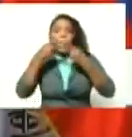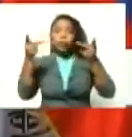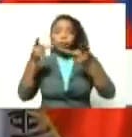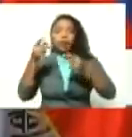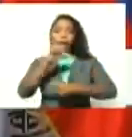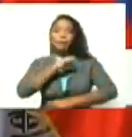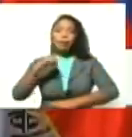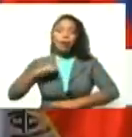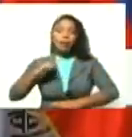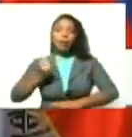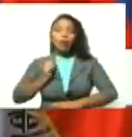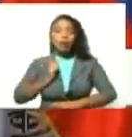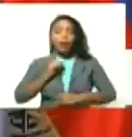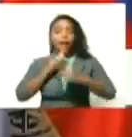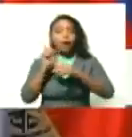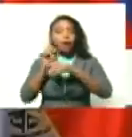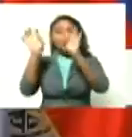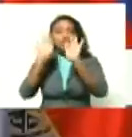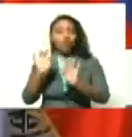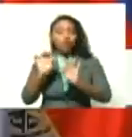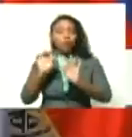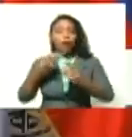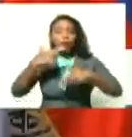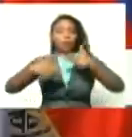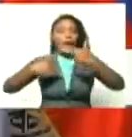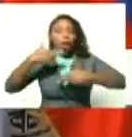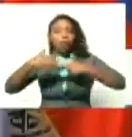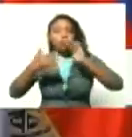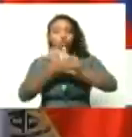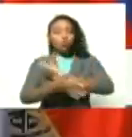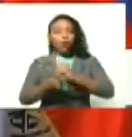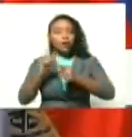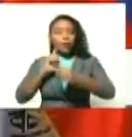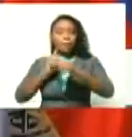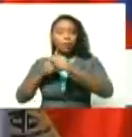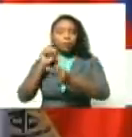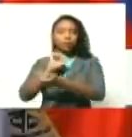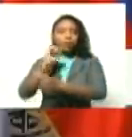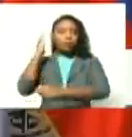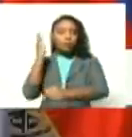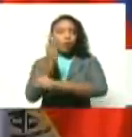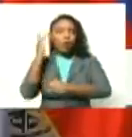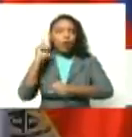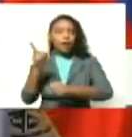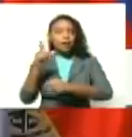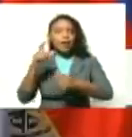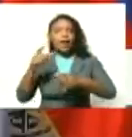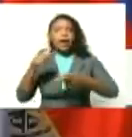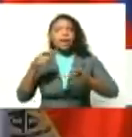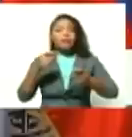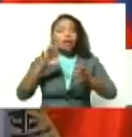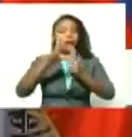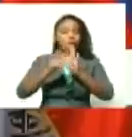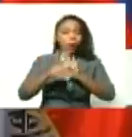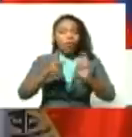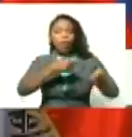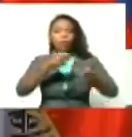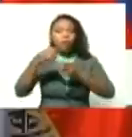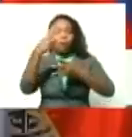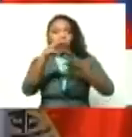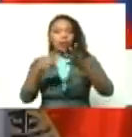privadas, por este tipo de delincuentes. Se les imputaron los delitos de tráfico ilícito de material estratégico